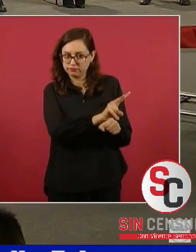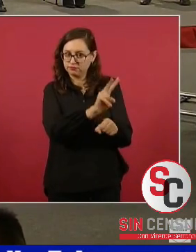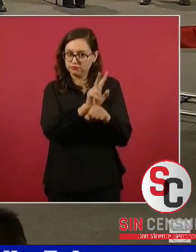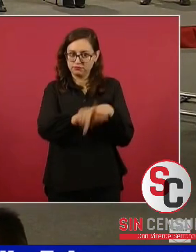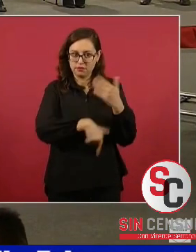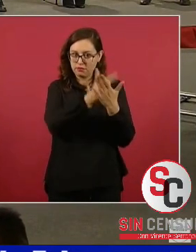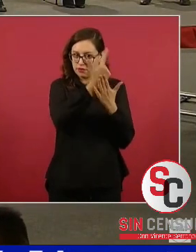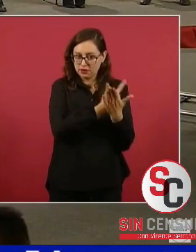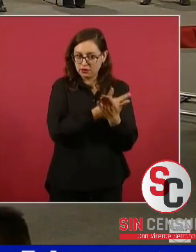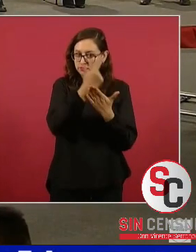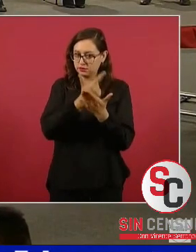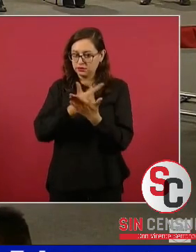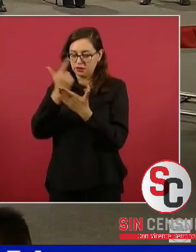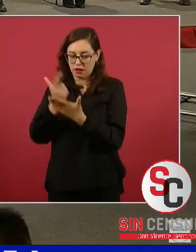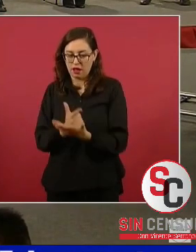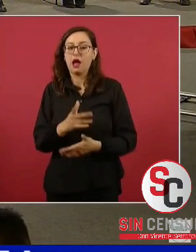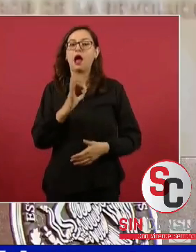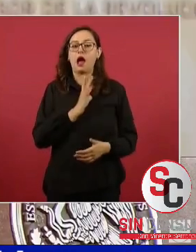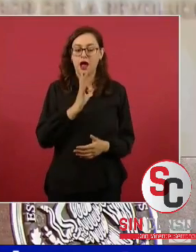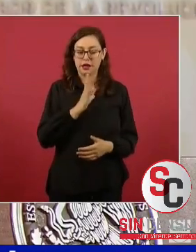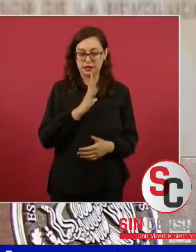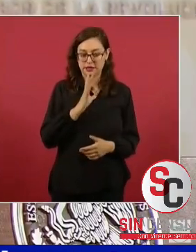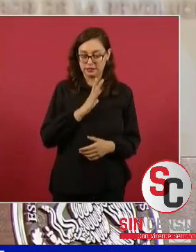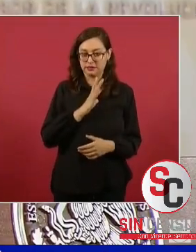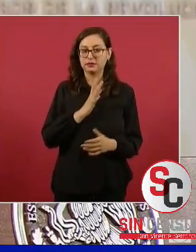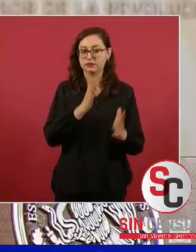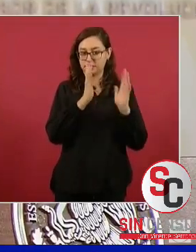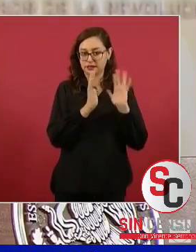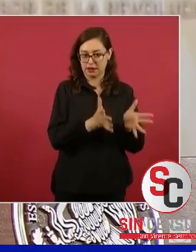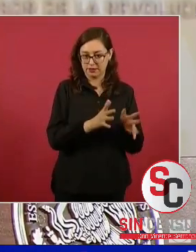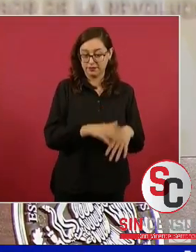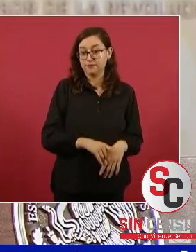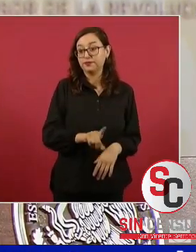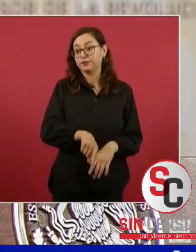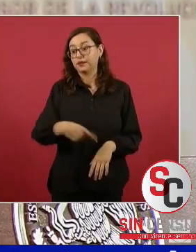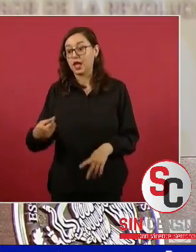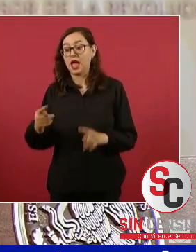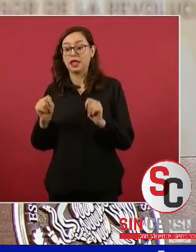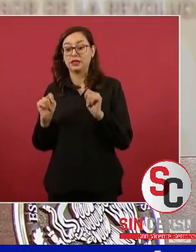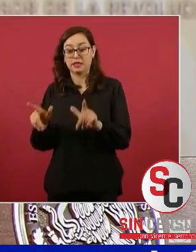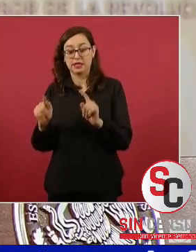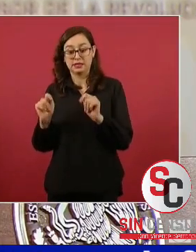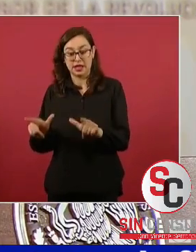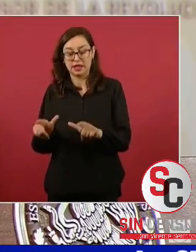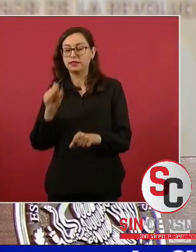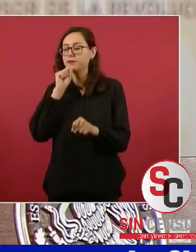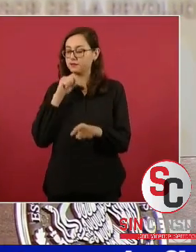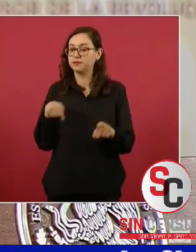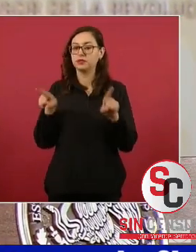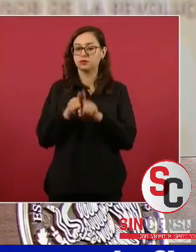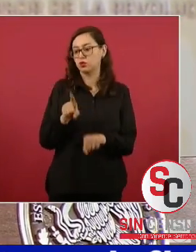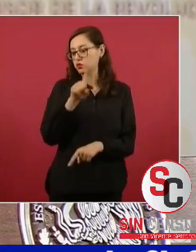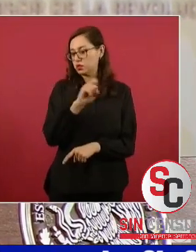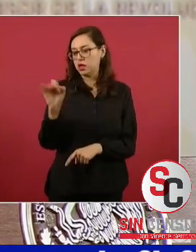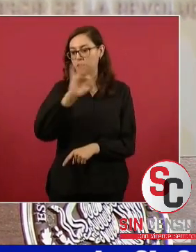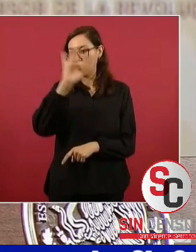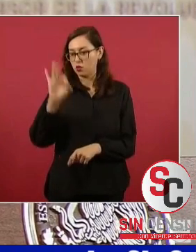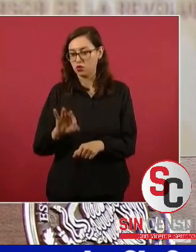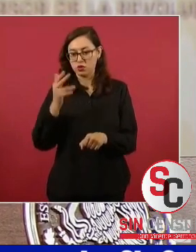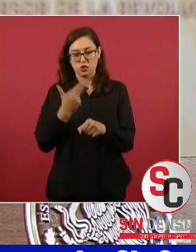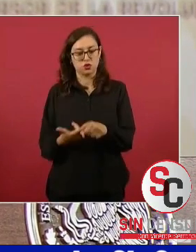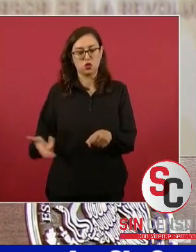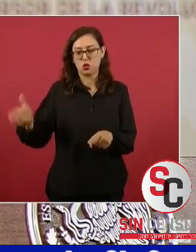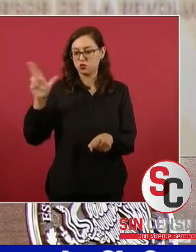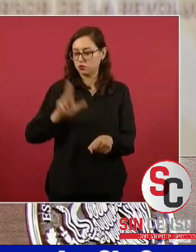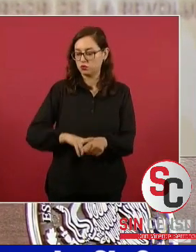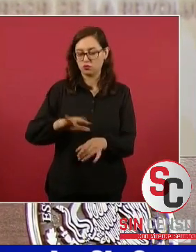de Tlaxcala, tenemos ya presencia también en 100% de las unidades, 12 hospitales, una unidad de